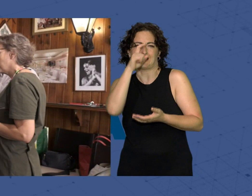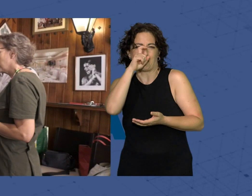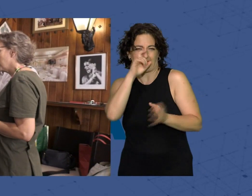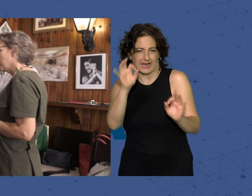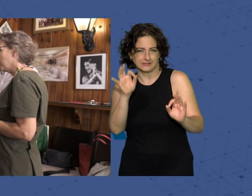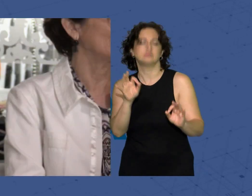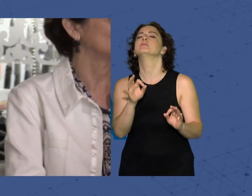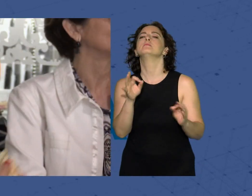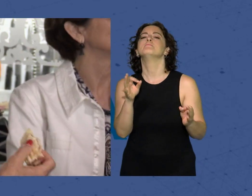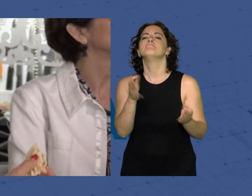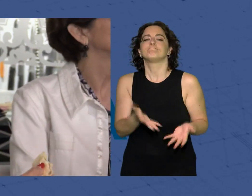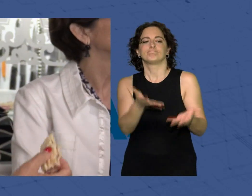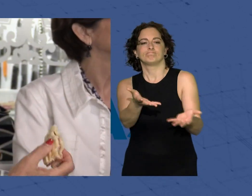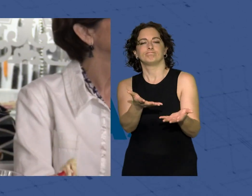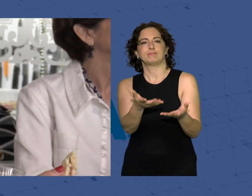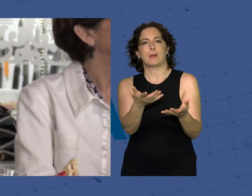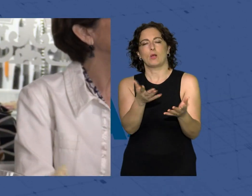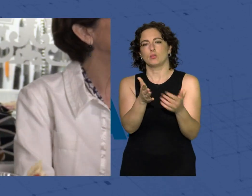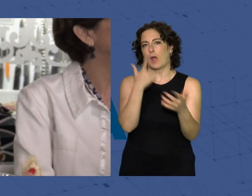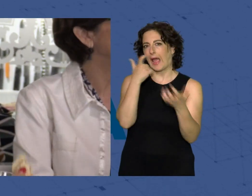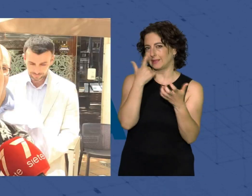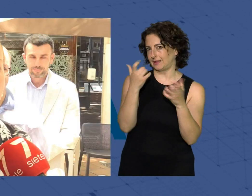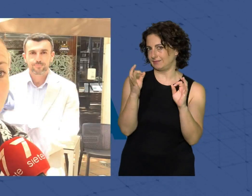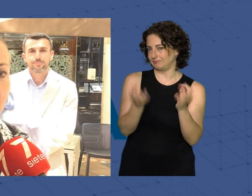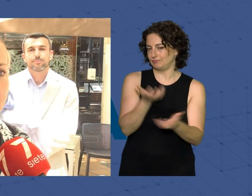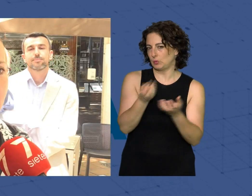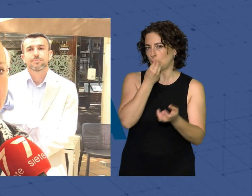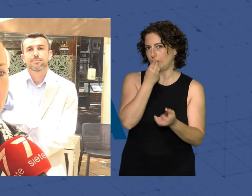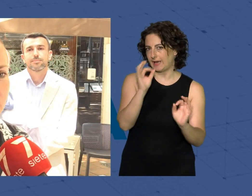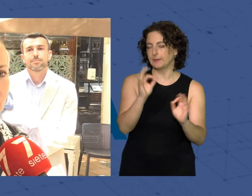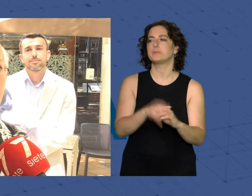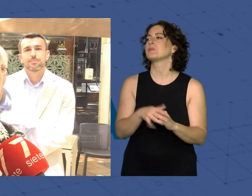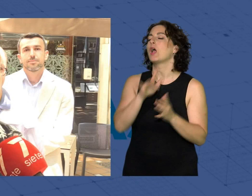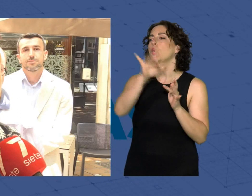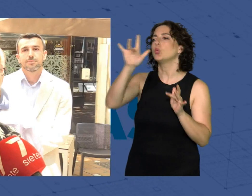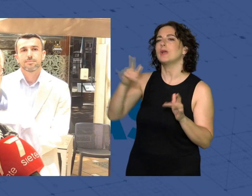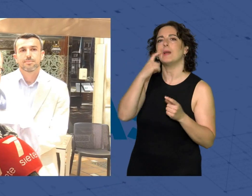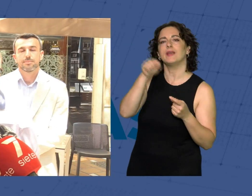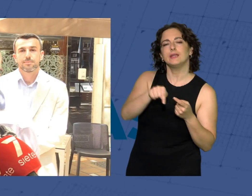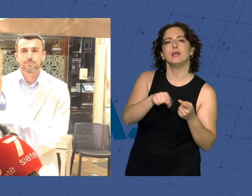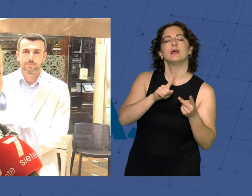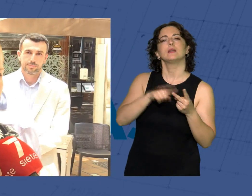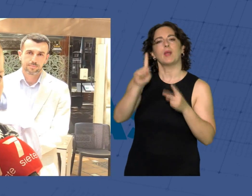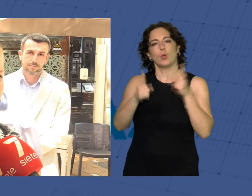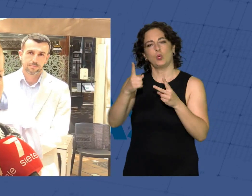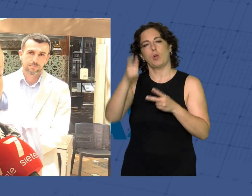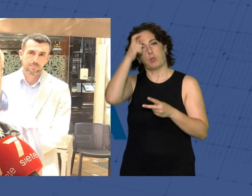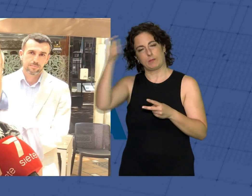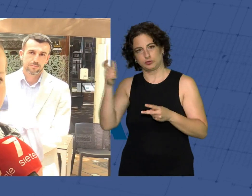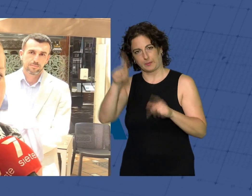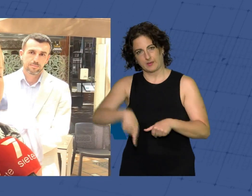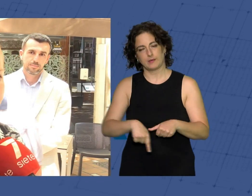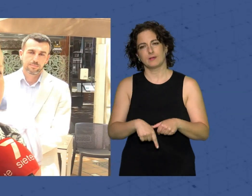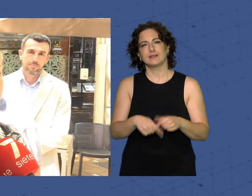clientes pequeñas obras de arte culinario esa ruta de la tapa que tenemos tanto en Almería como en algunas partes de nuestra provincia